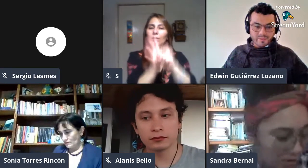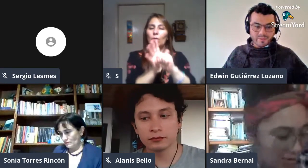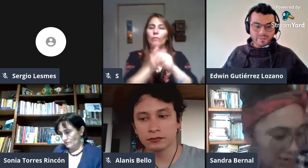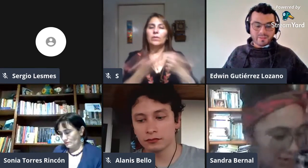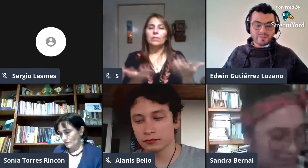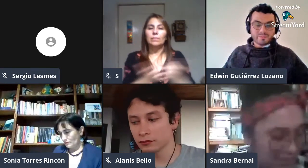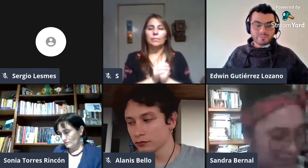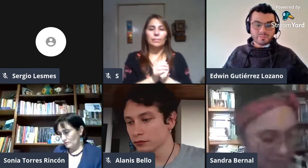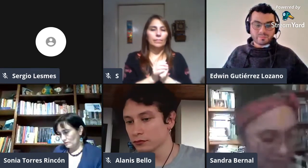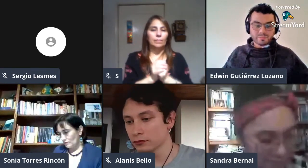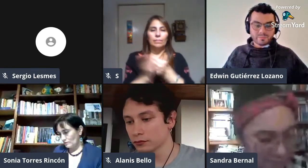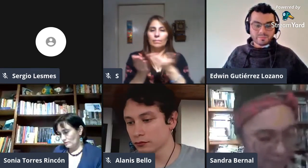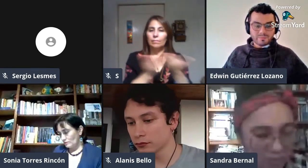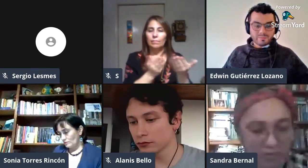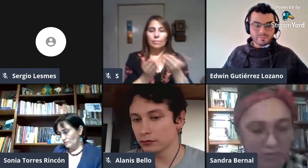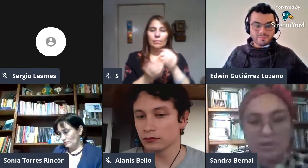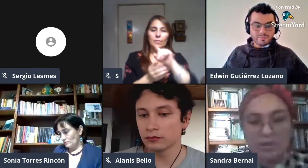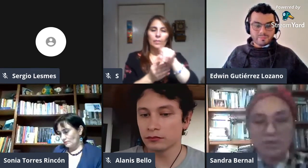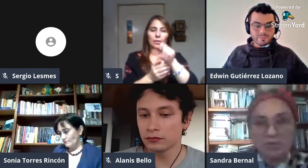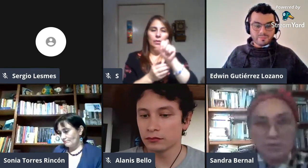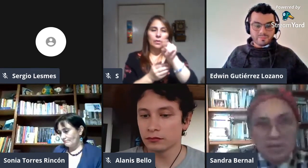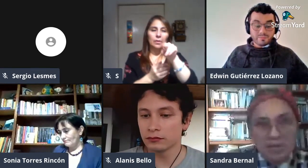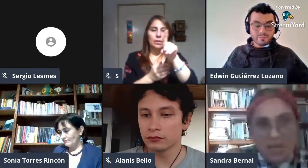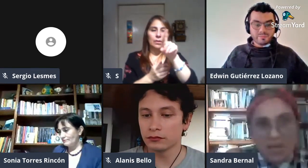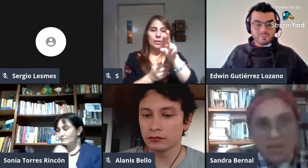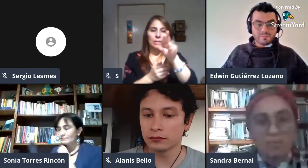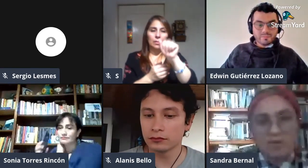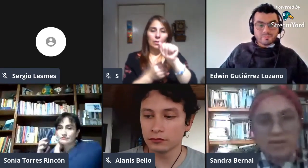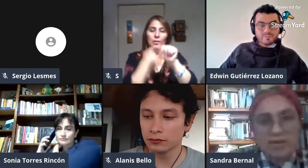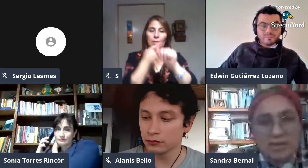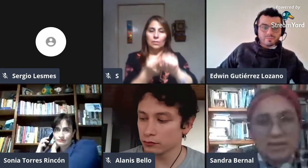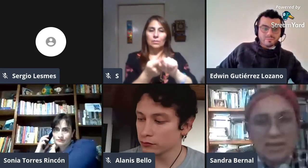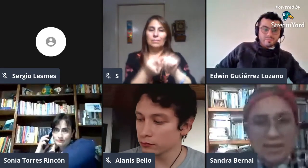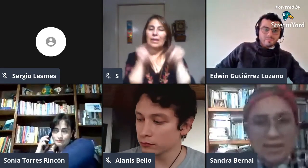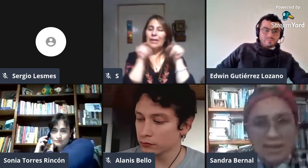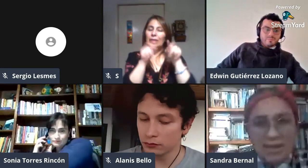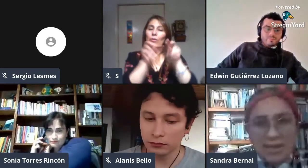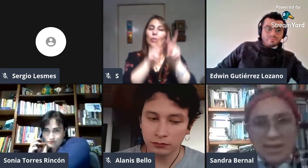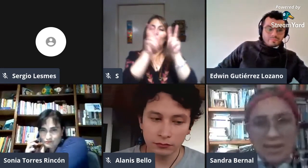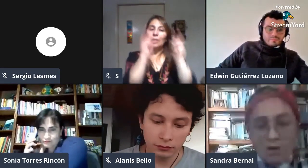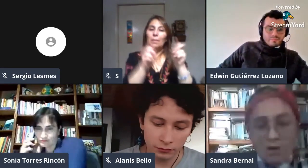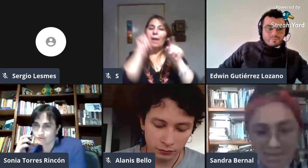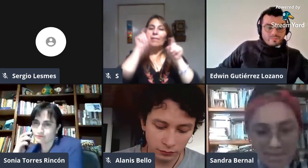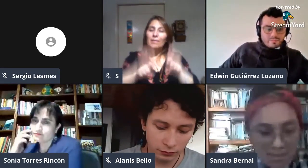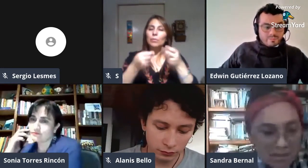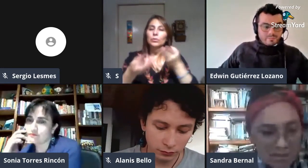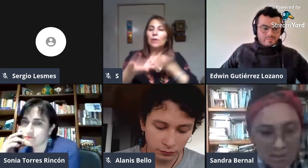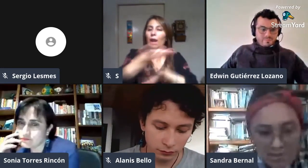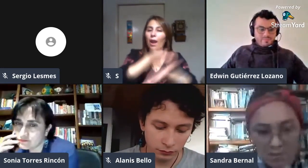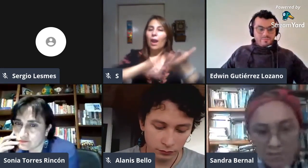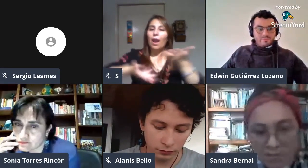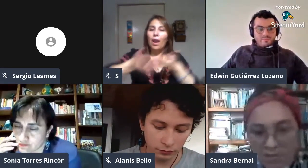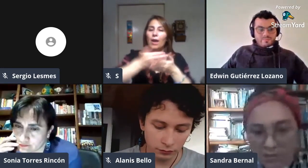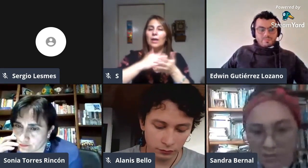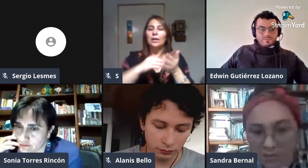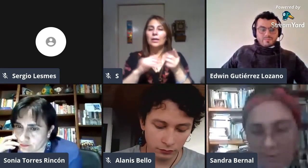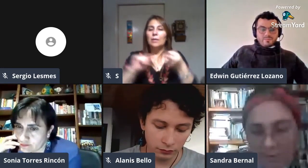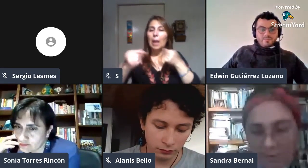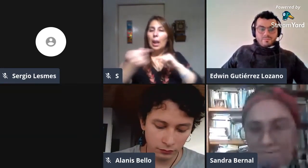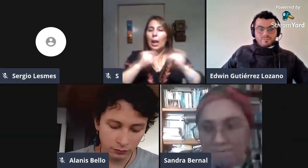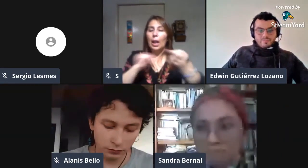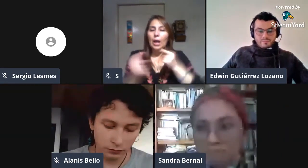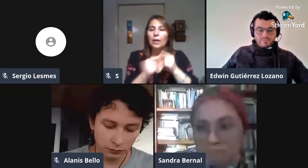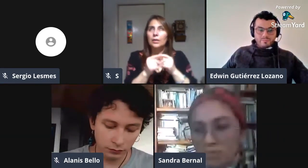Bueno, yo creo que es justamente un tema que hay que discutir, pero que también que complejiza la situación que estamos